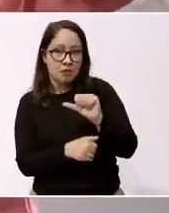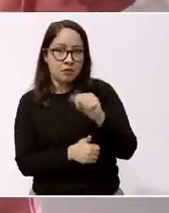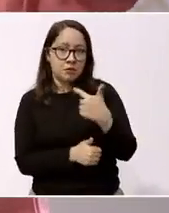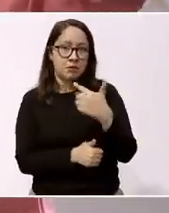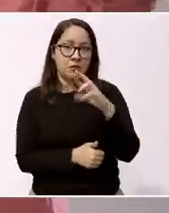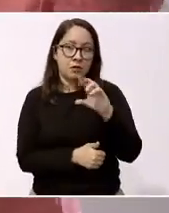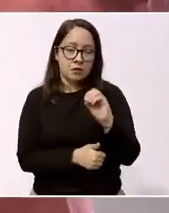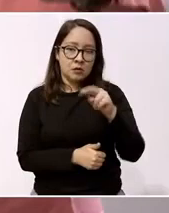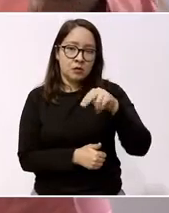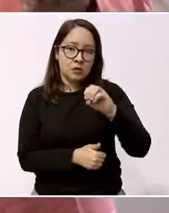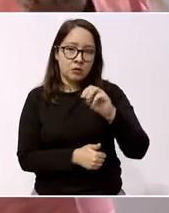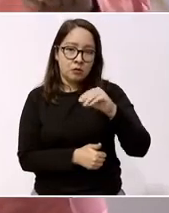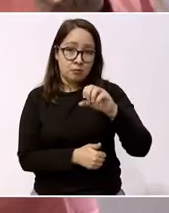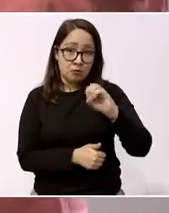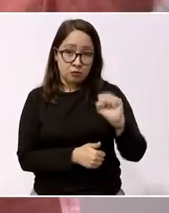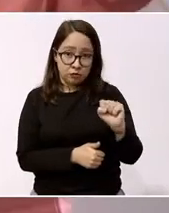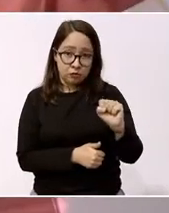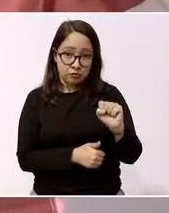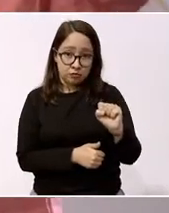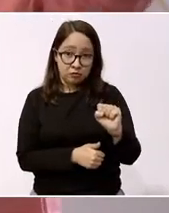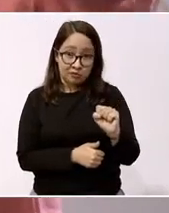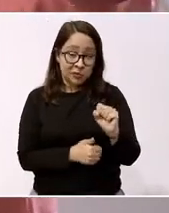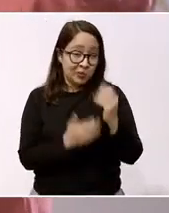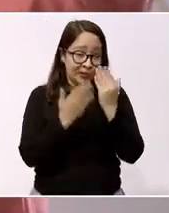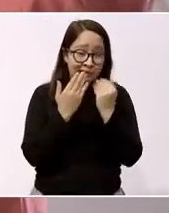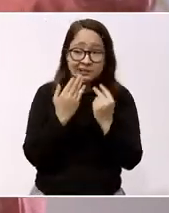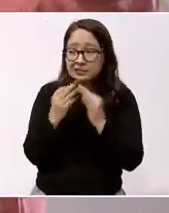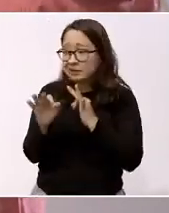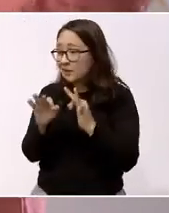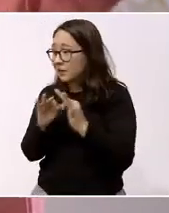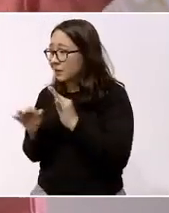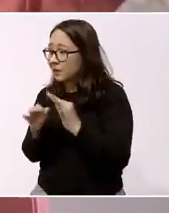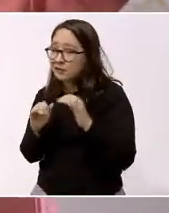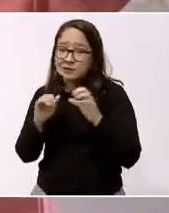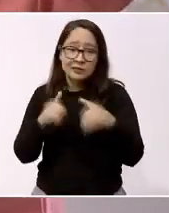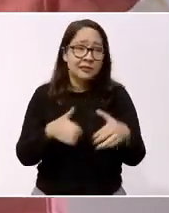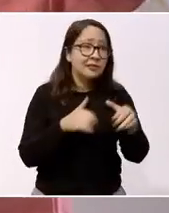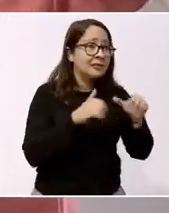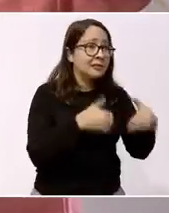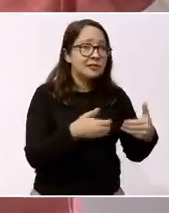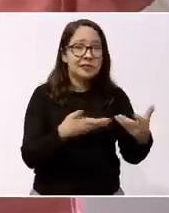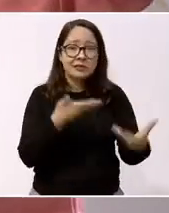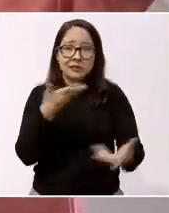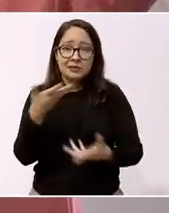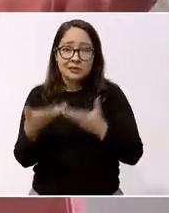no les dan trabajo, están